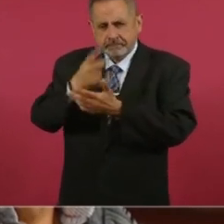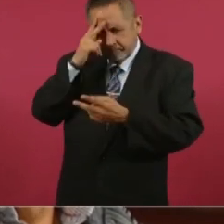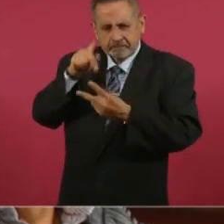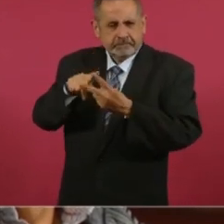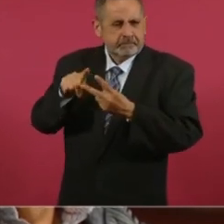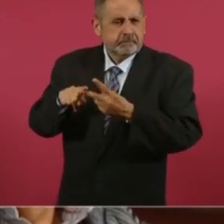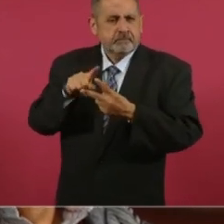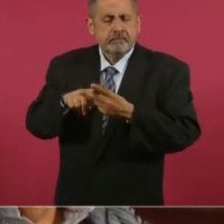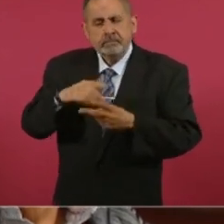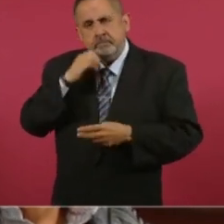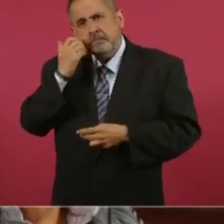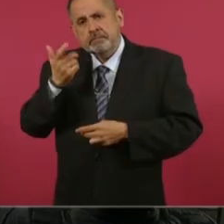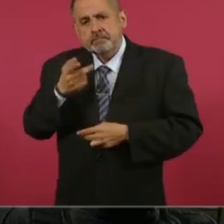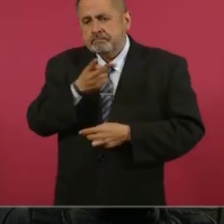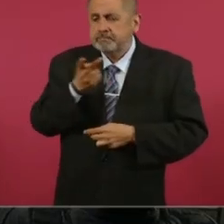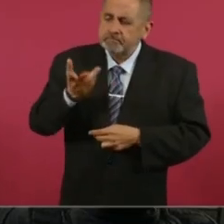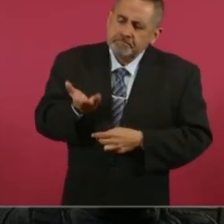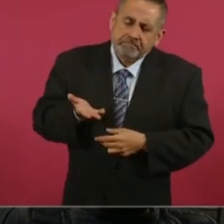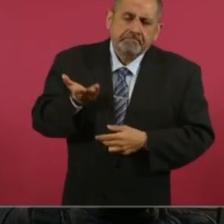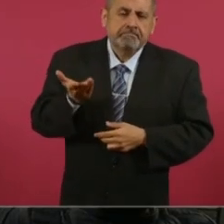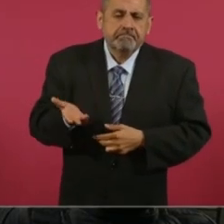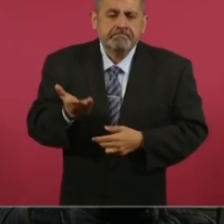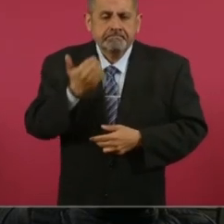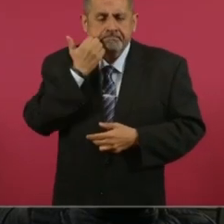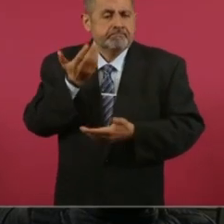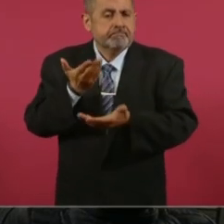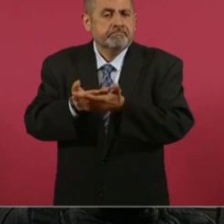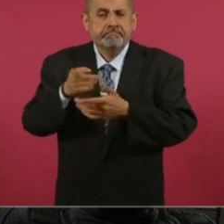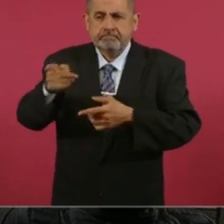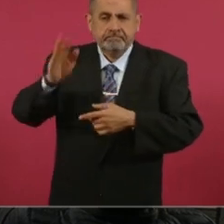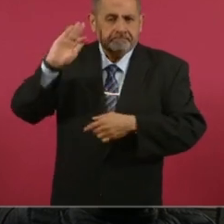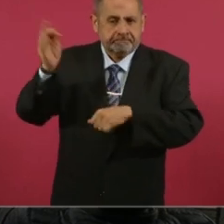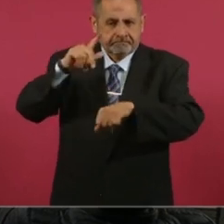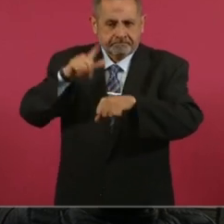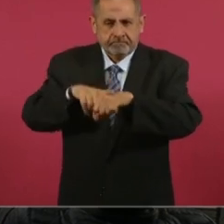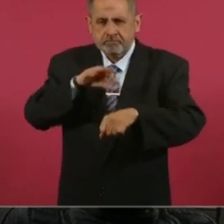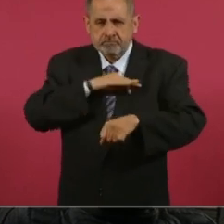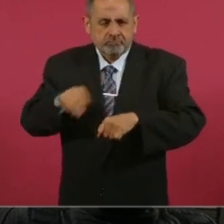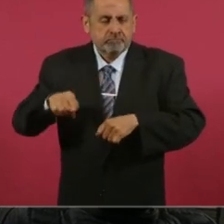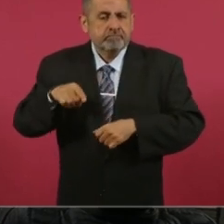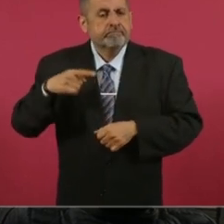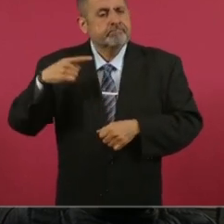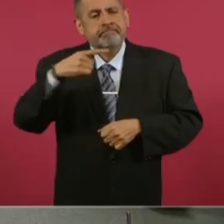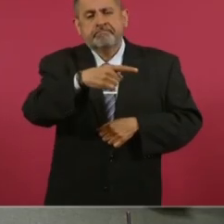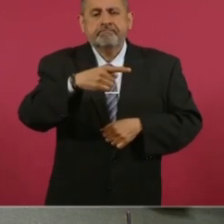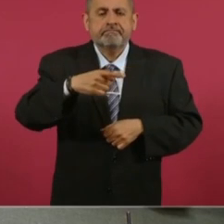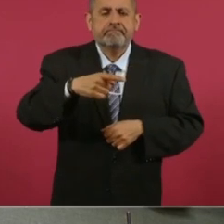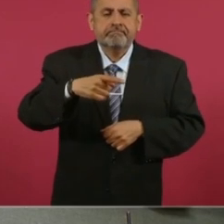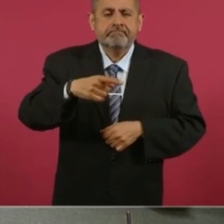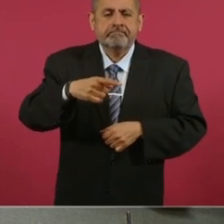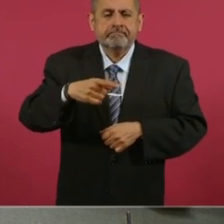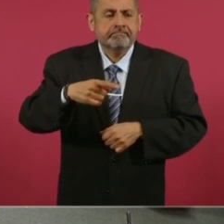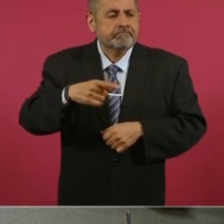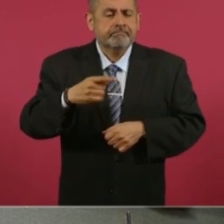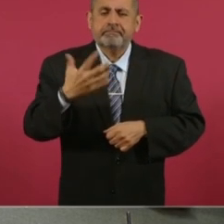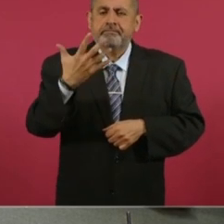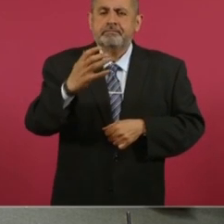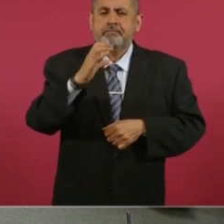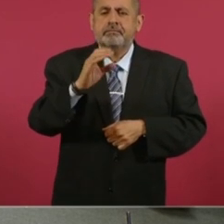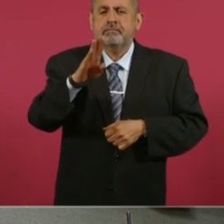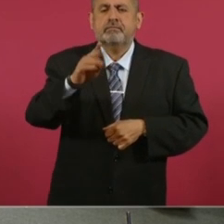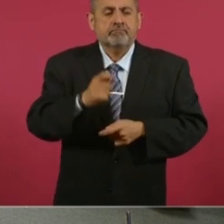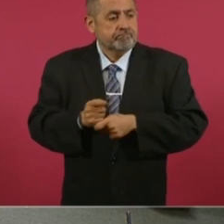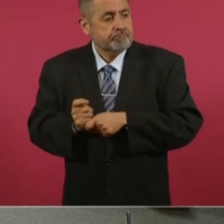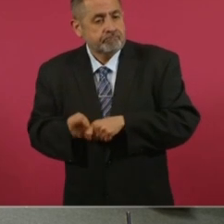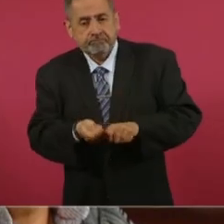México, en donde están pidiendo justamente que desde la Federación se le pudiera cerrar la llave a los 5 clubes de